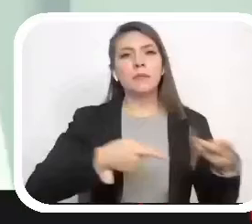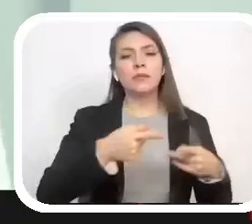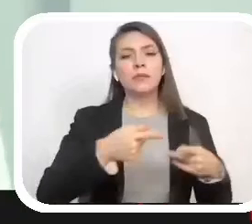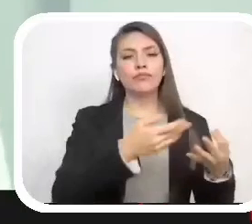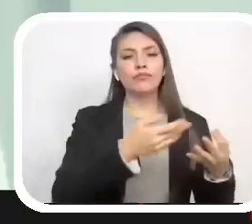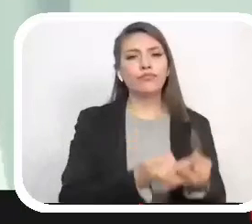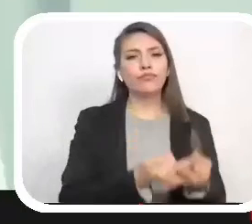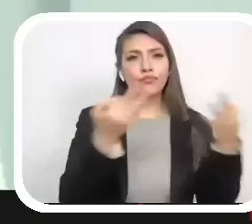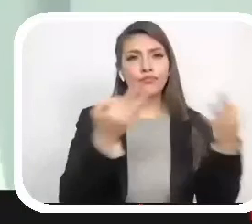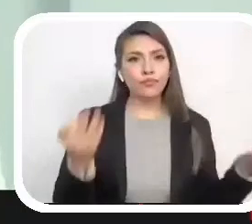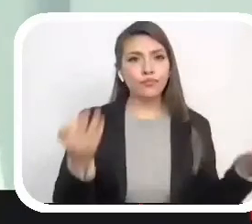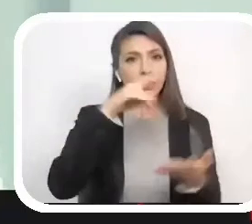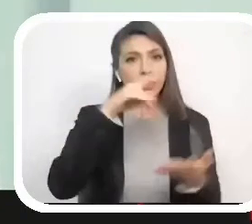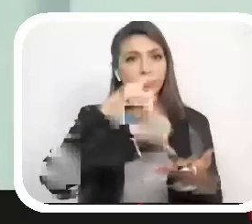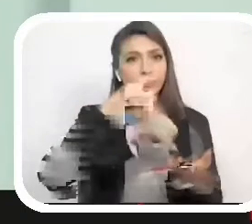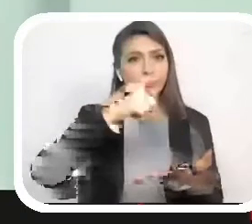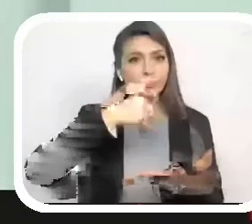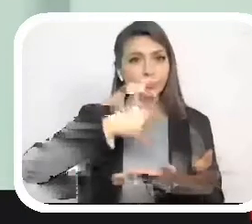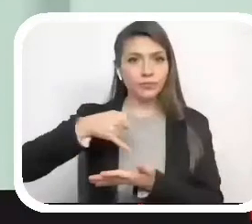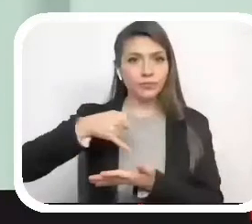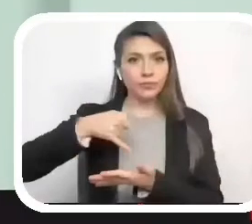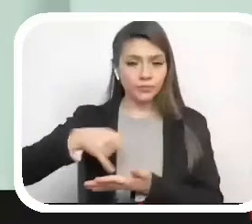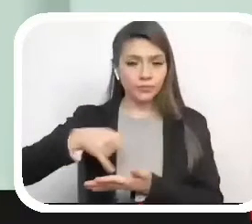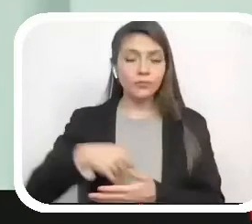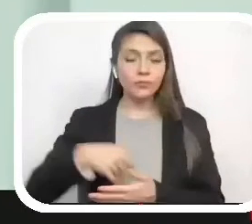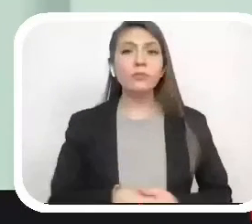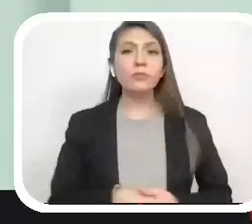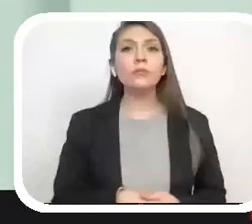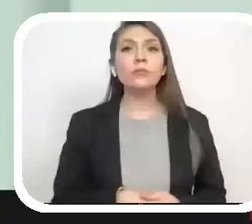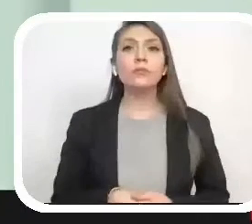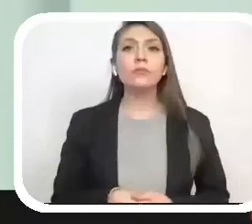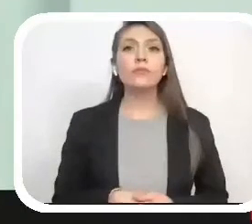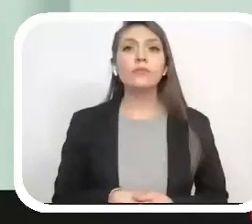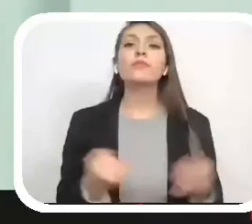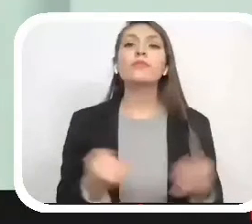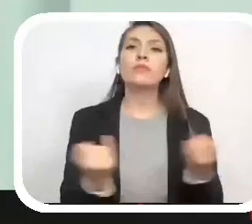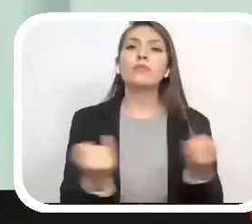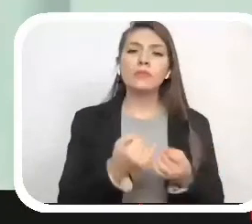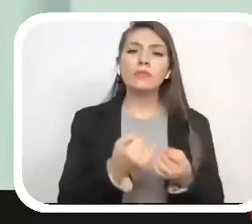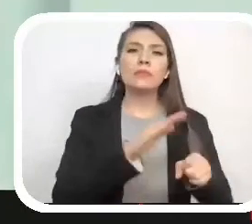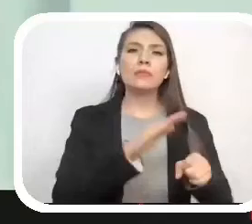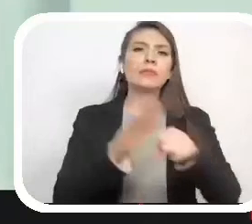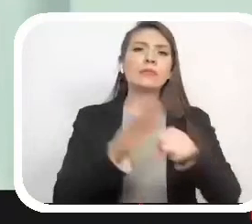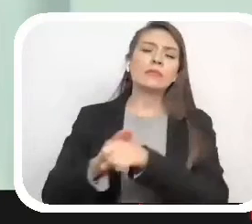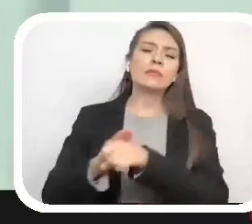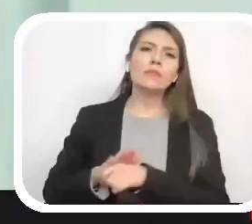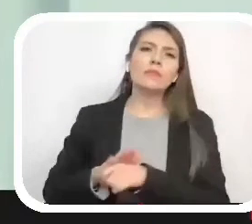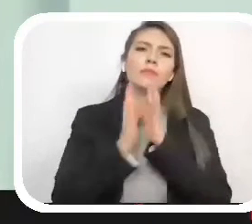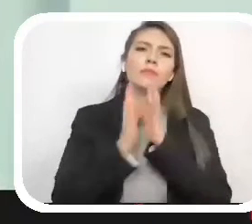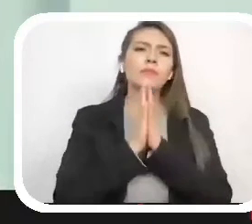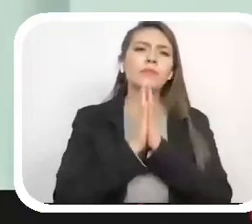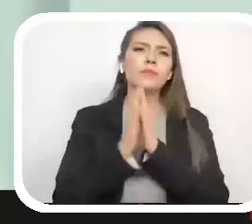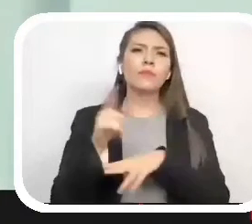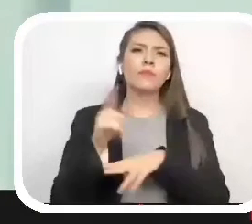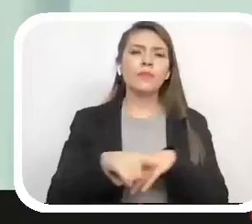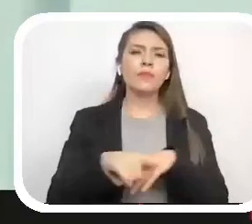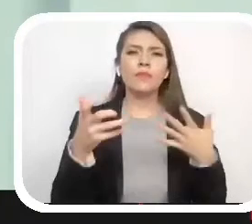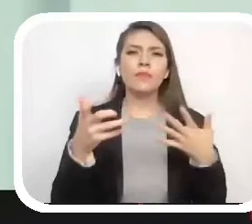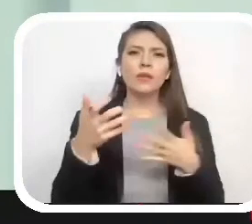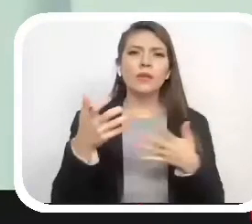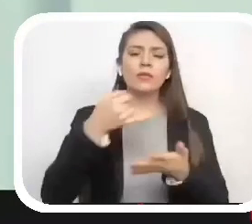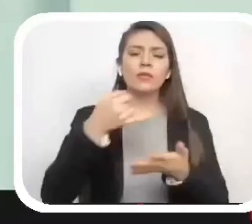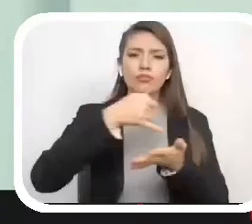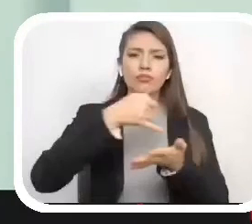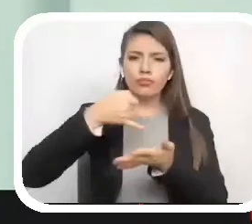siembra. Por otra parte, se hace un llamado a los campesinos o agricultores para